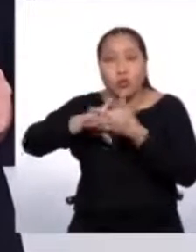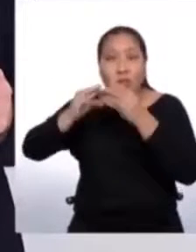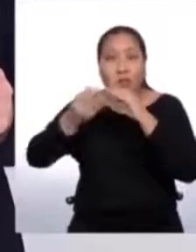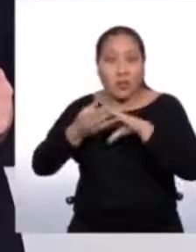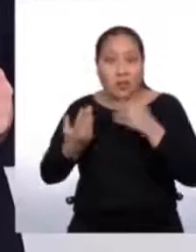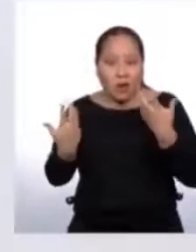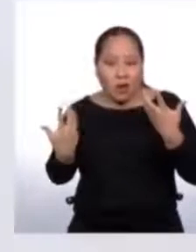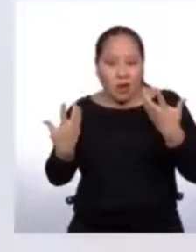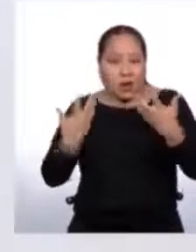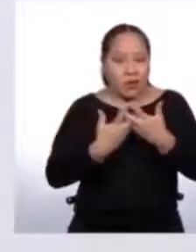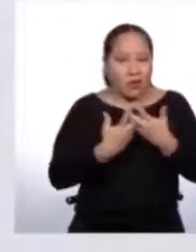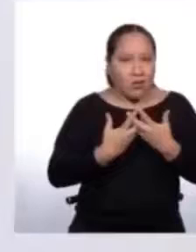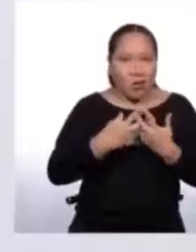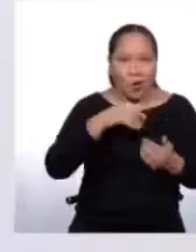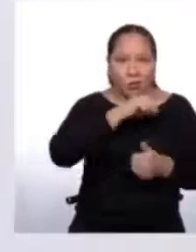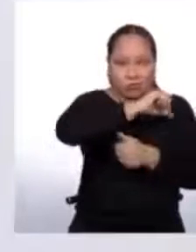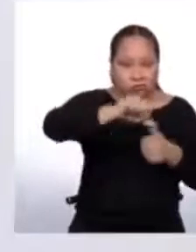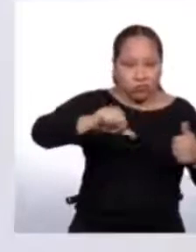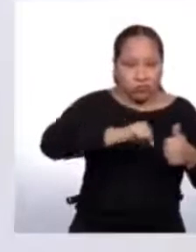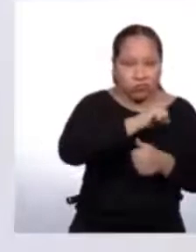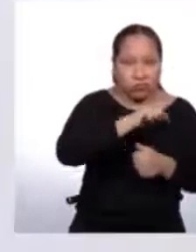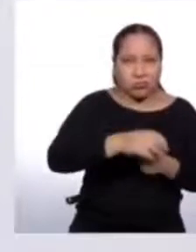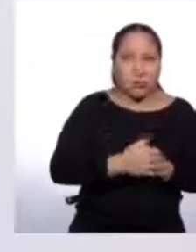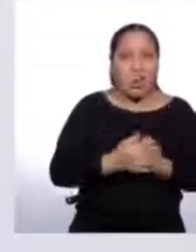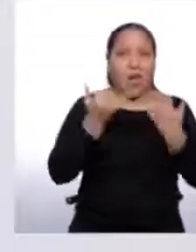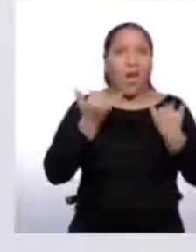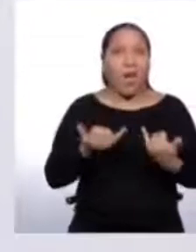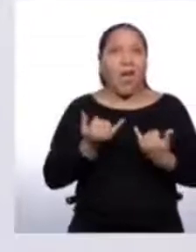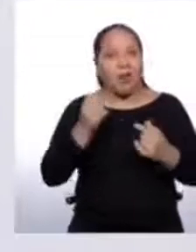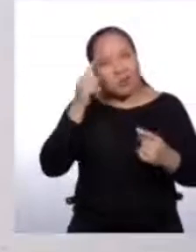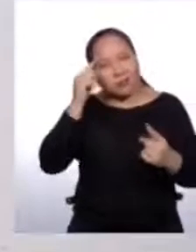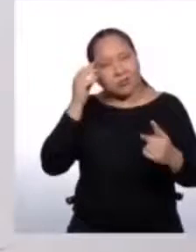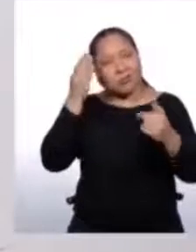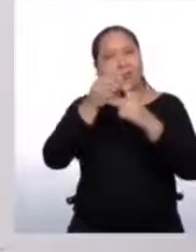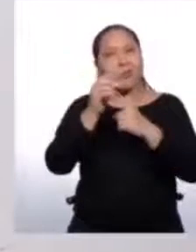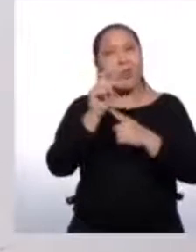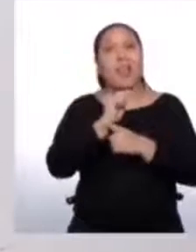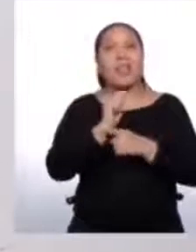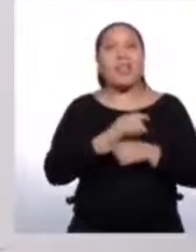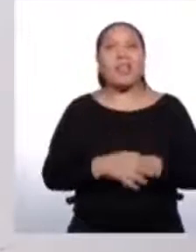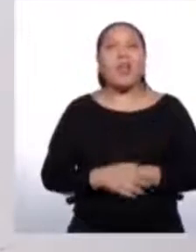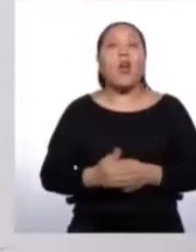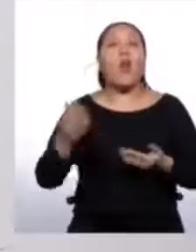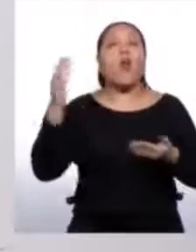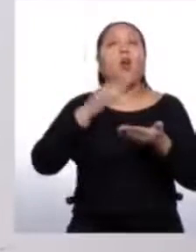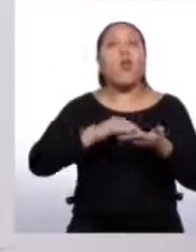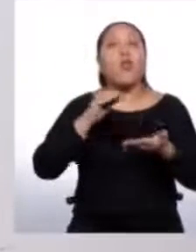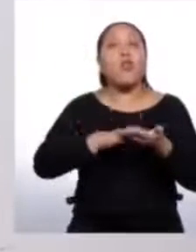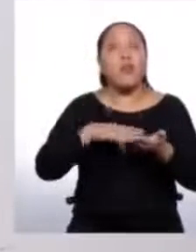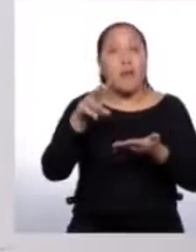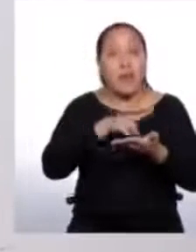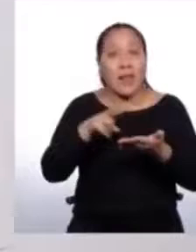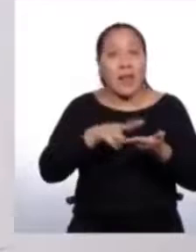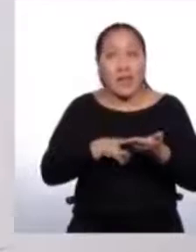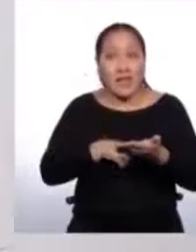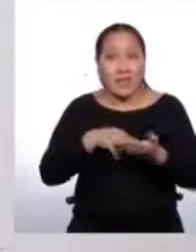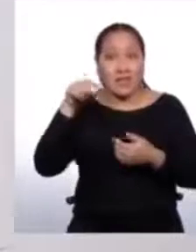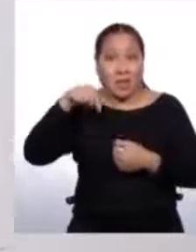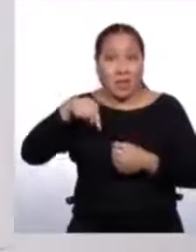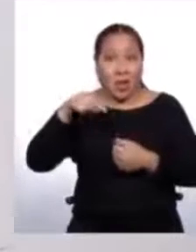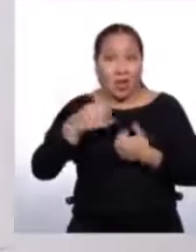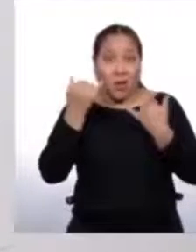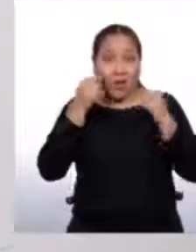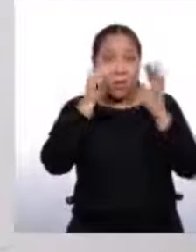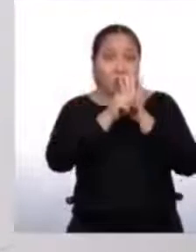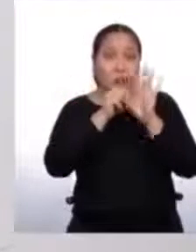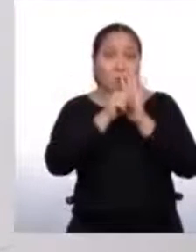alrededor. Y por eso ahora les propongo el reto del programa. Es volver a leer alguno de los cuentos que trabajamos en el video,